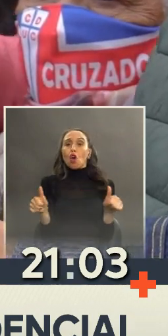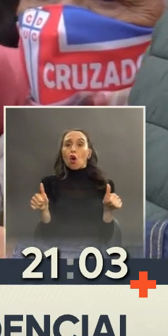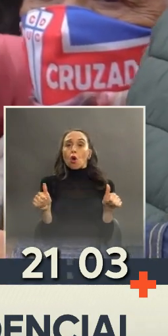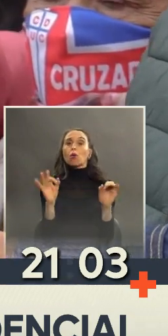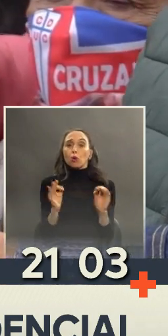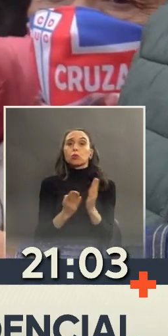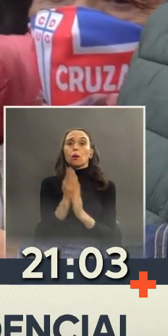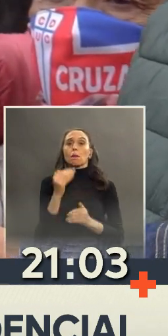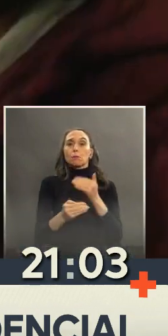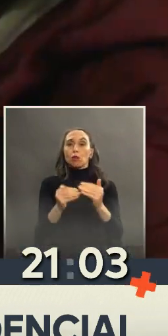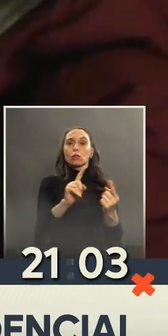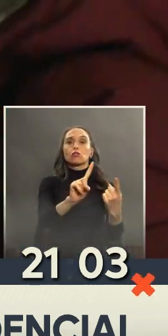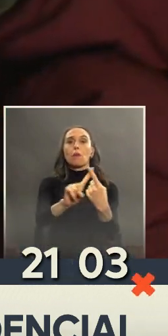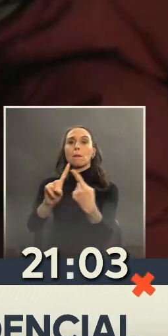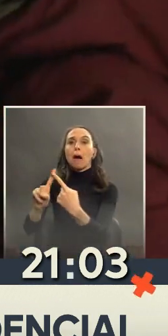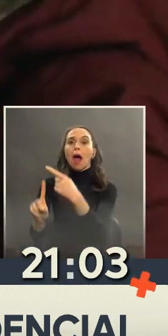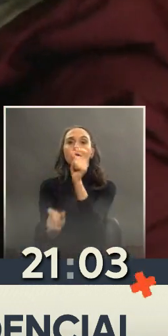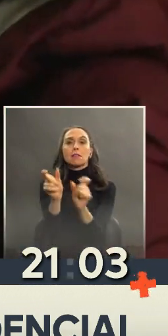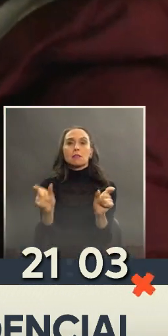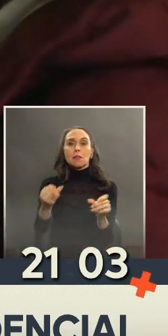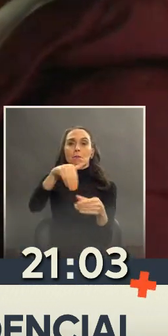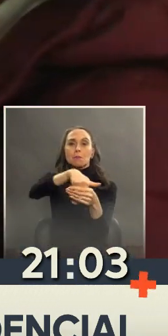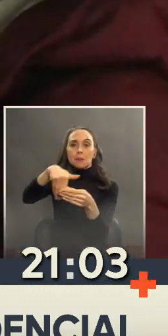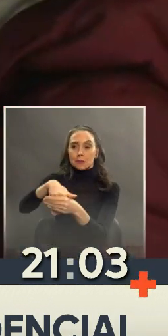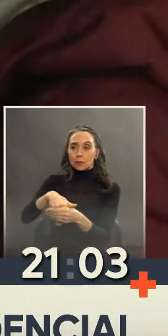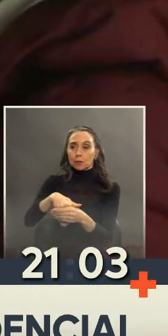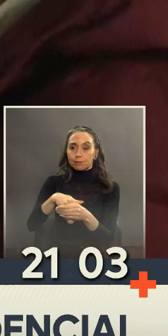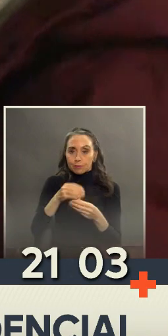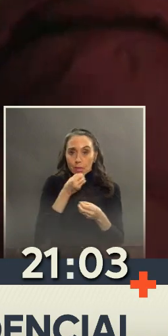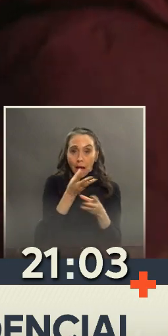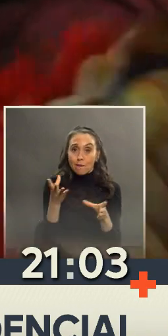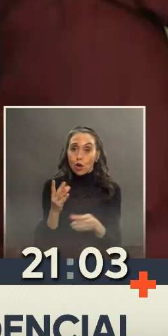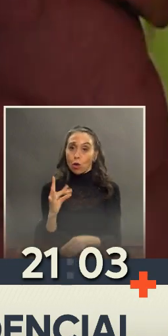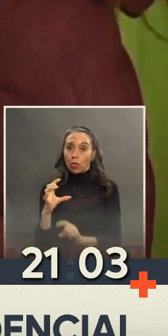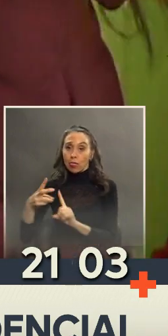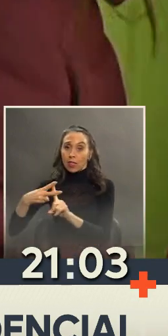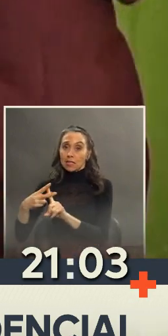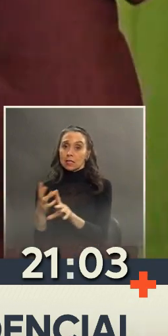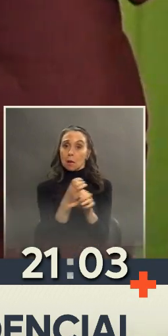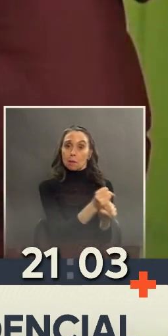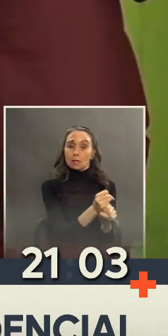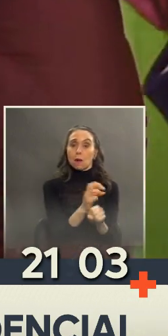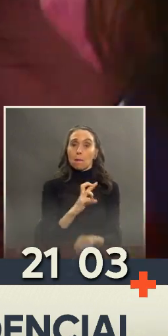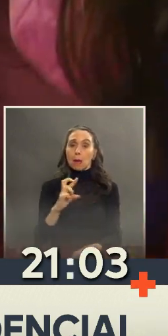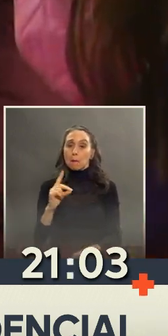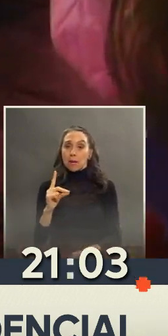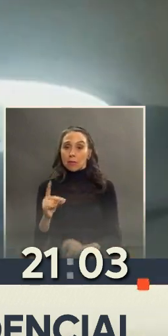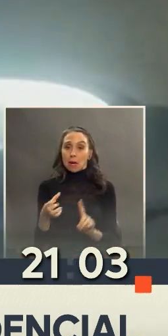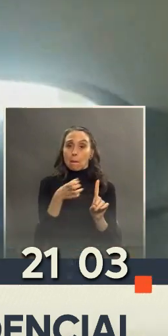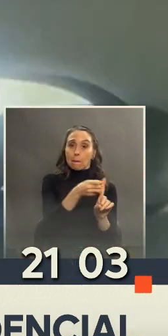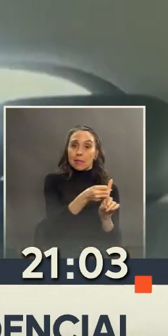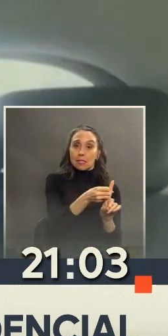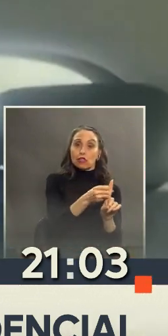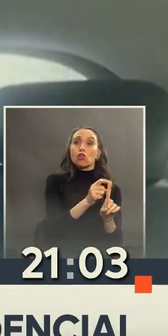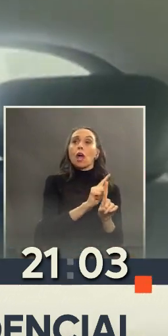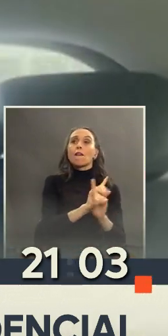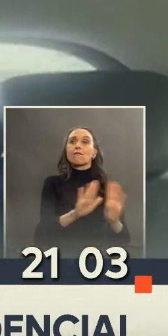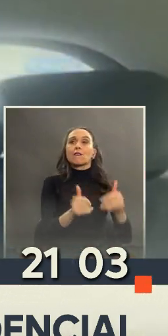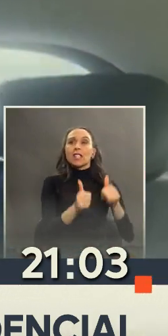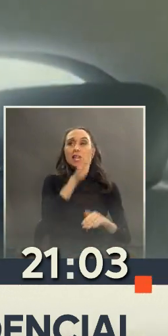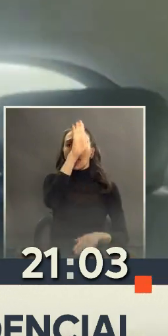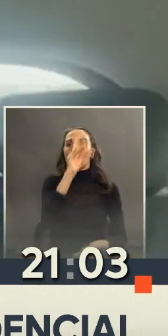proceso participativo. Aclaración en medio de presiones desde la DC y parte del PPD para que baje su candidatura. Hay hoy